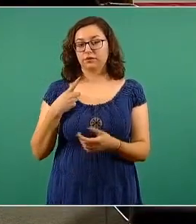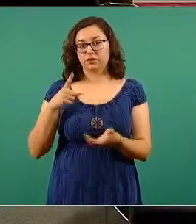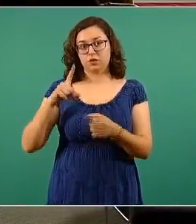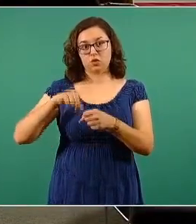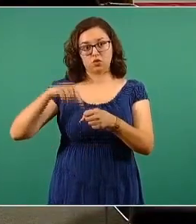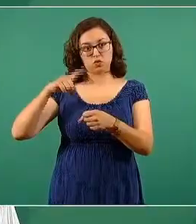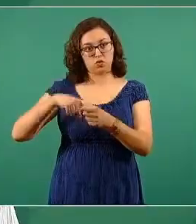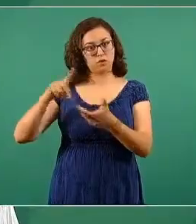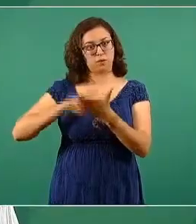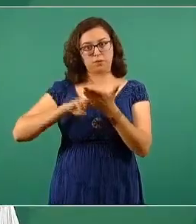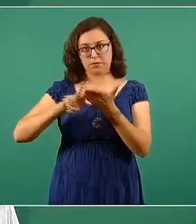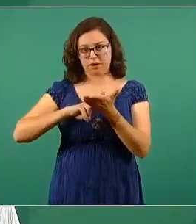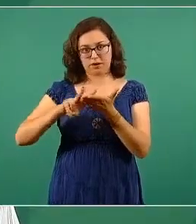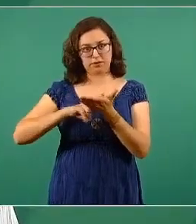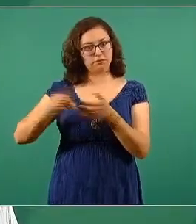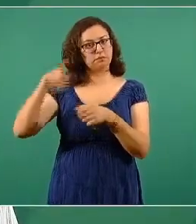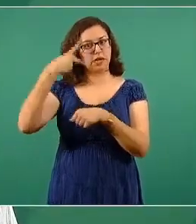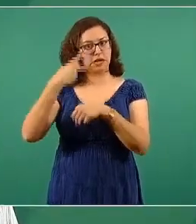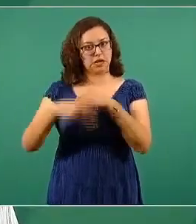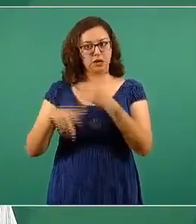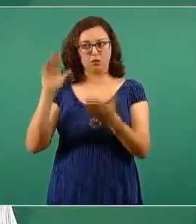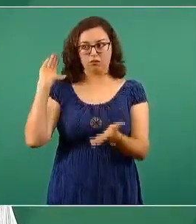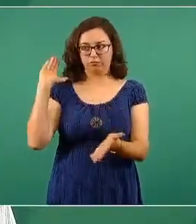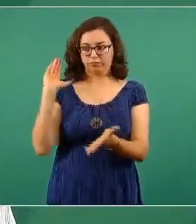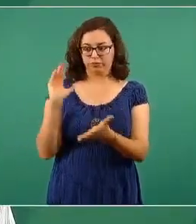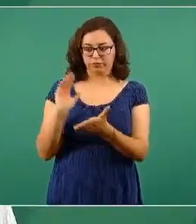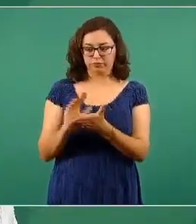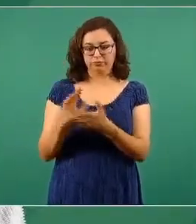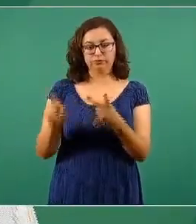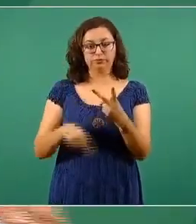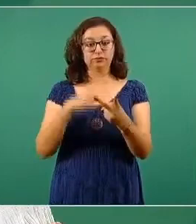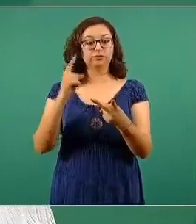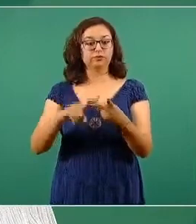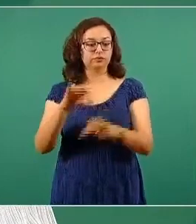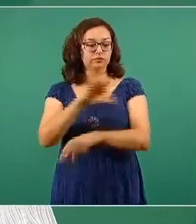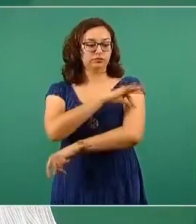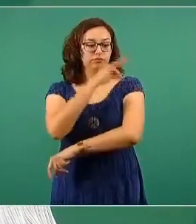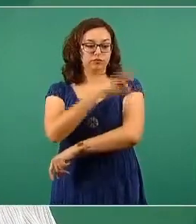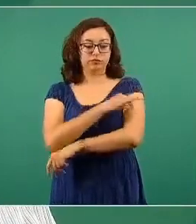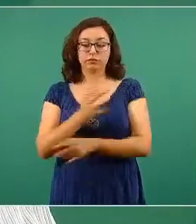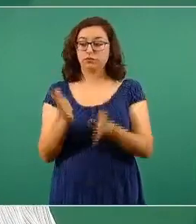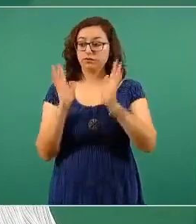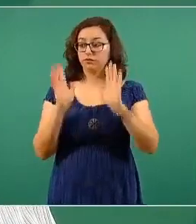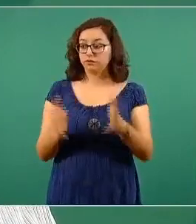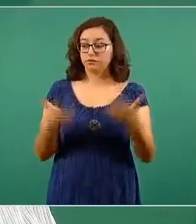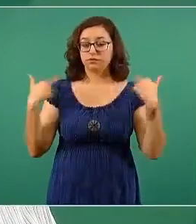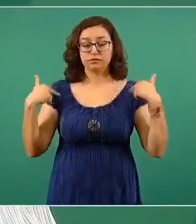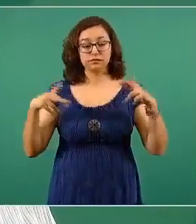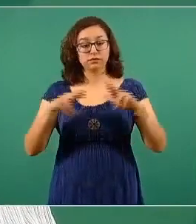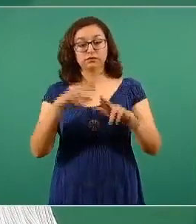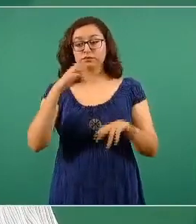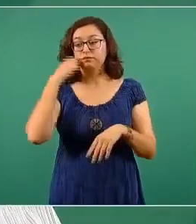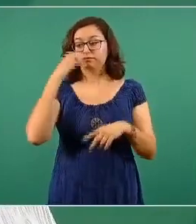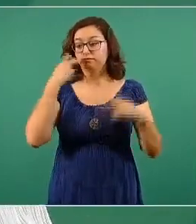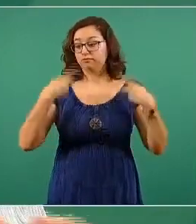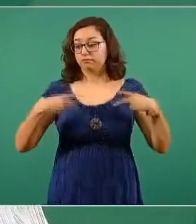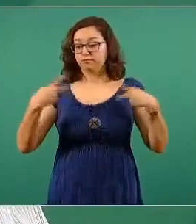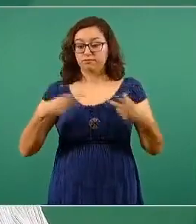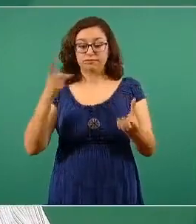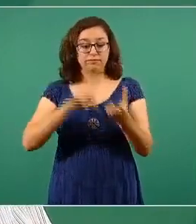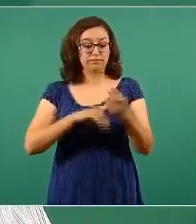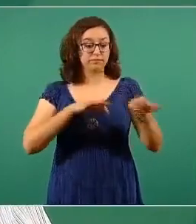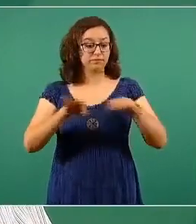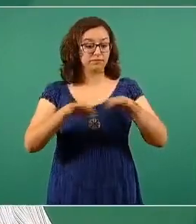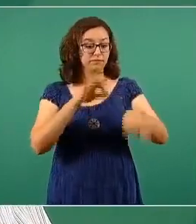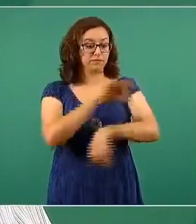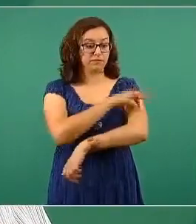El segundo elemento tiene que ver justo con el tema de la vacunación, ¿no? En donde ya se cubrió a la gran mayoría de los trabajadores de la educación, pero no solo es